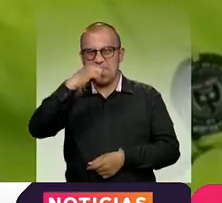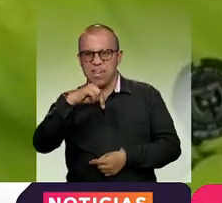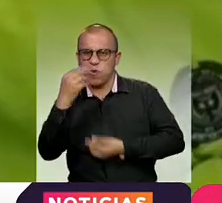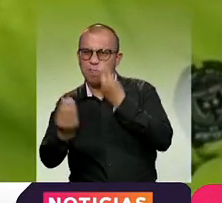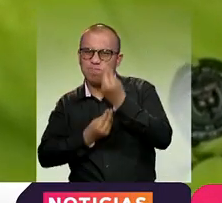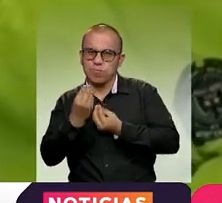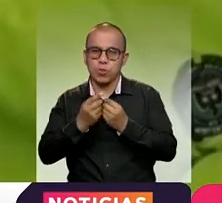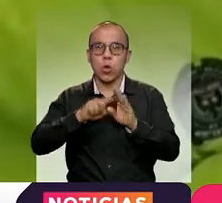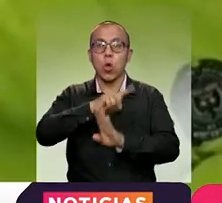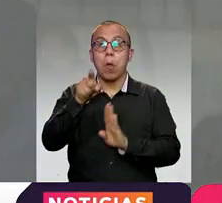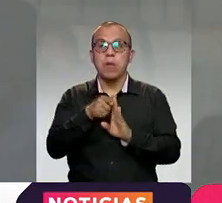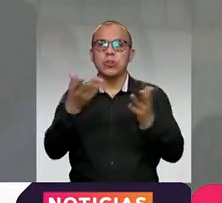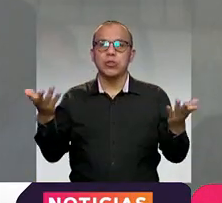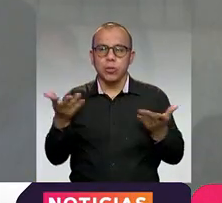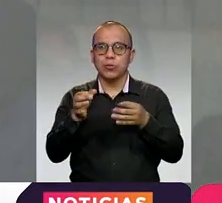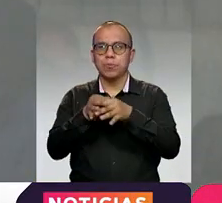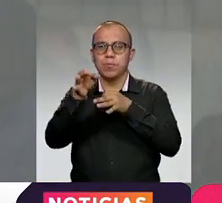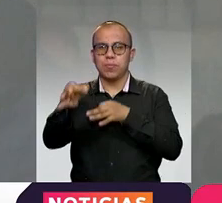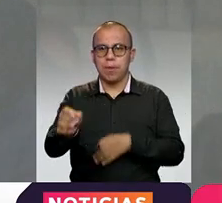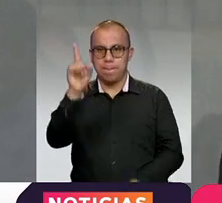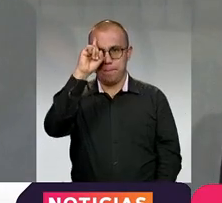todo en madrid cundinamarca